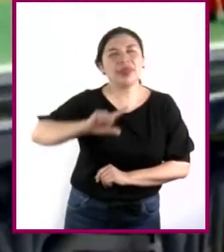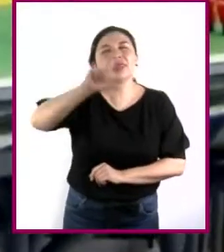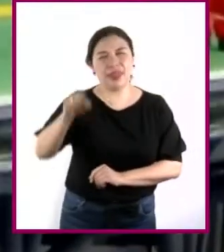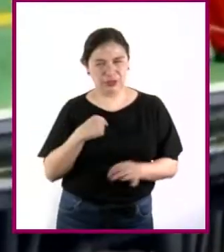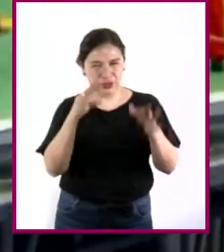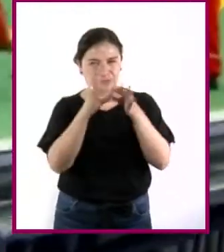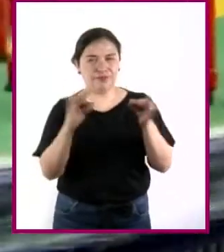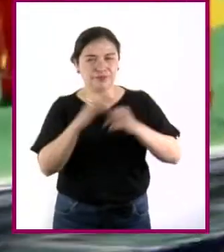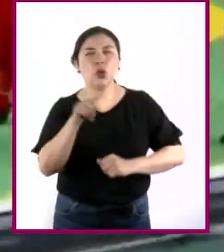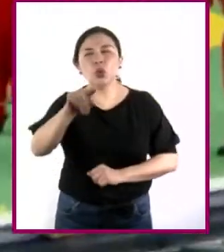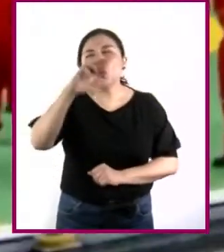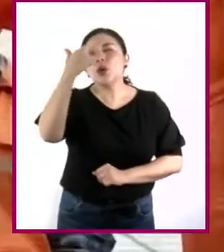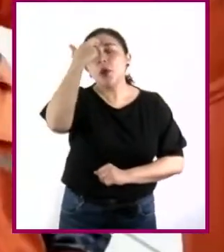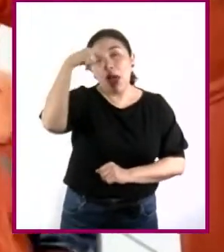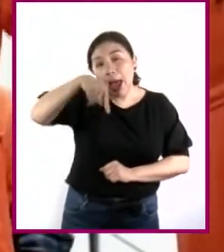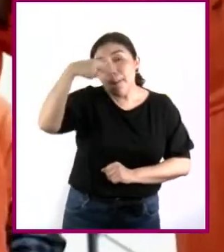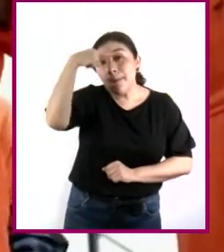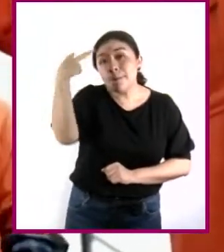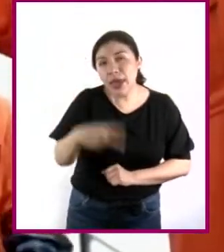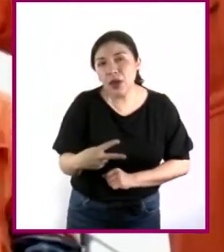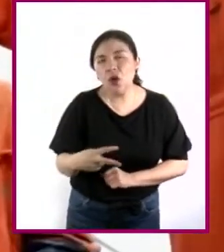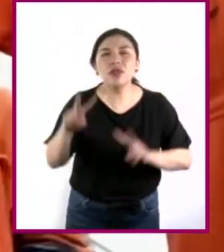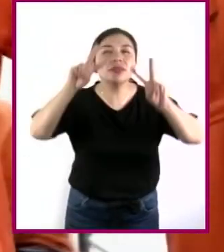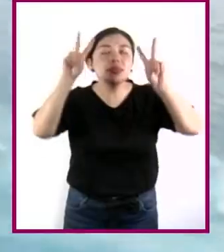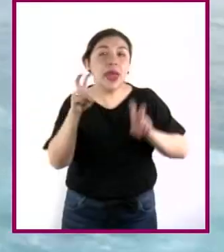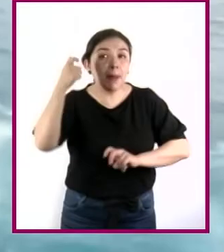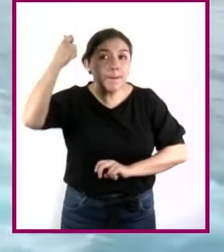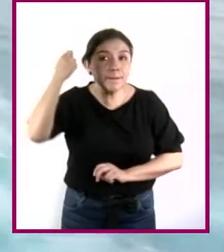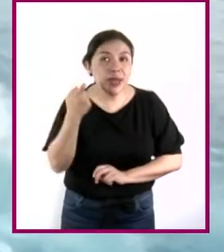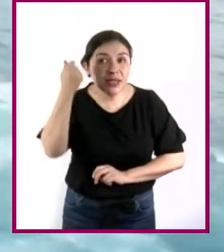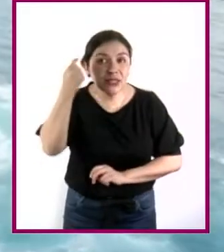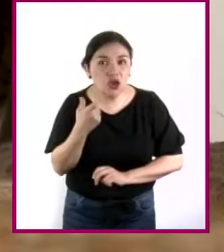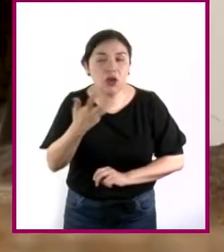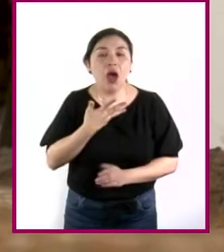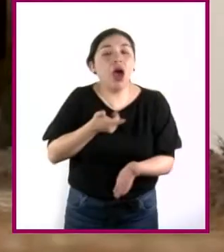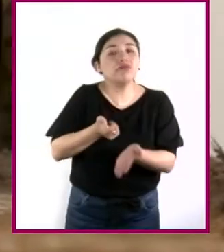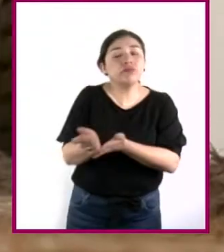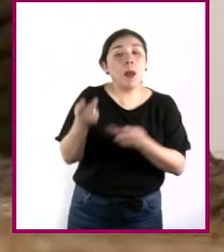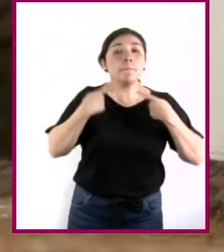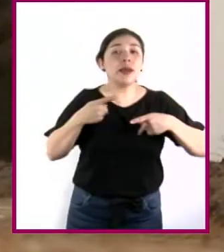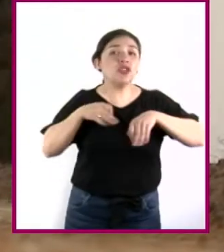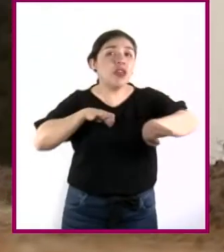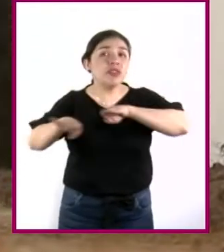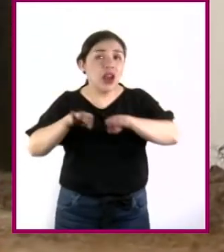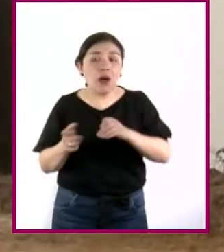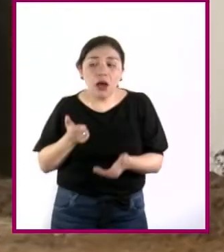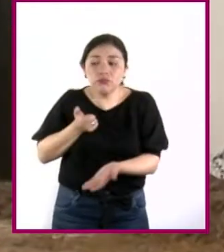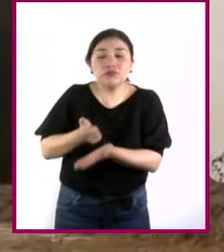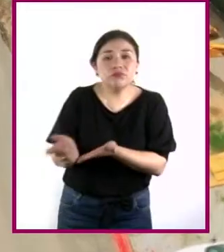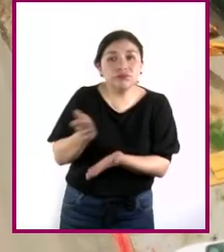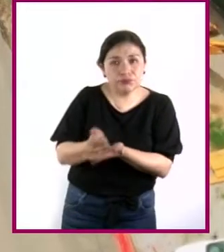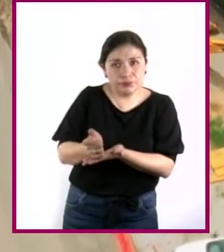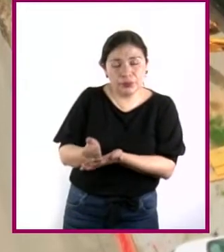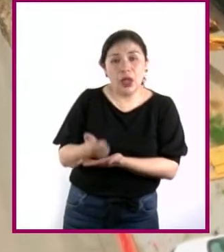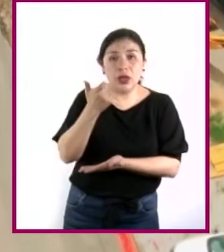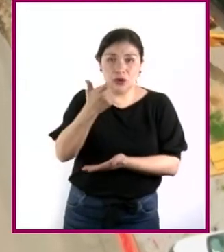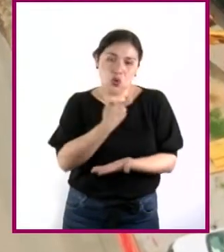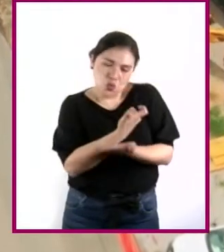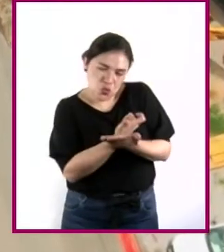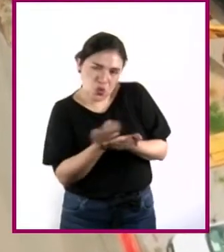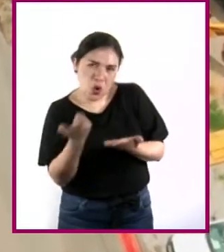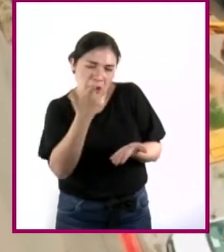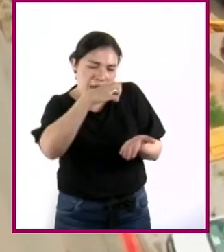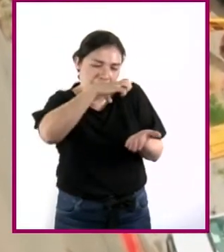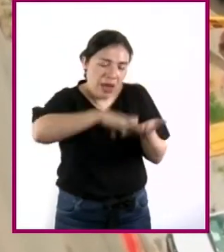después. Recordemos que en México, en el tema de pensiones, aporta el trabajador. Esto es que parte de su ingreso lo ahorra